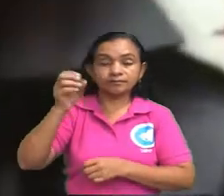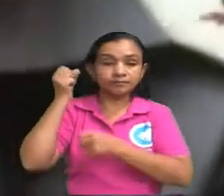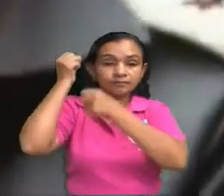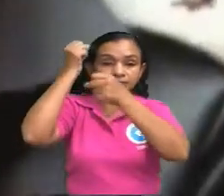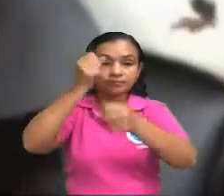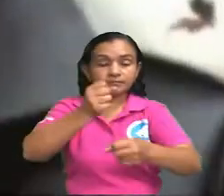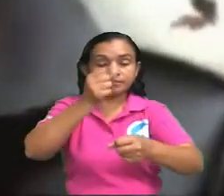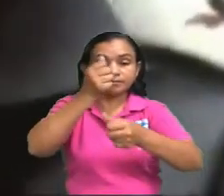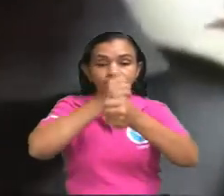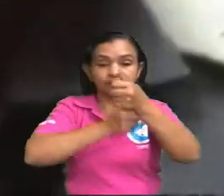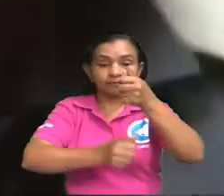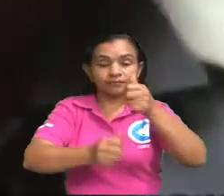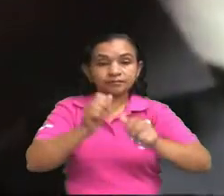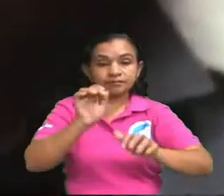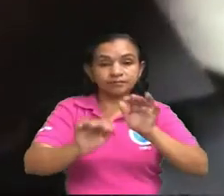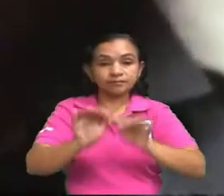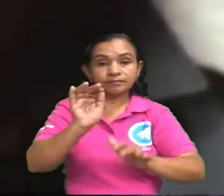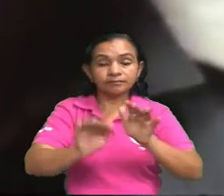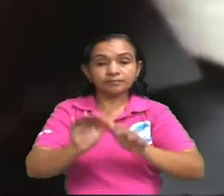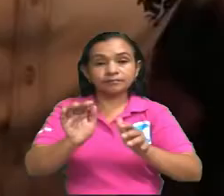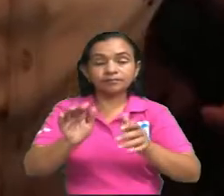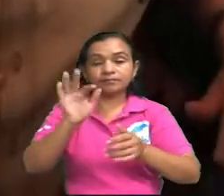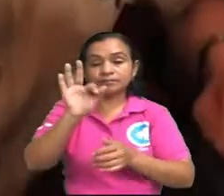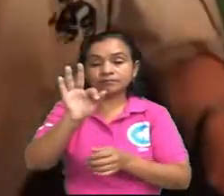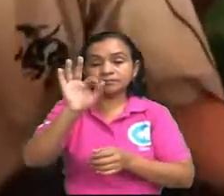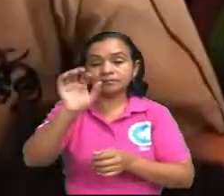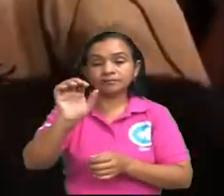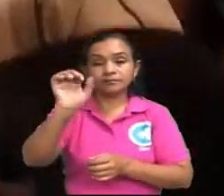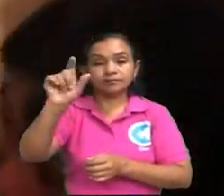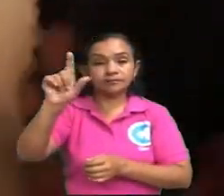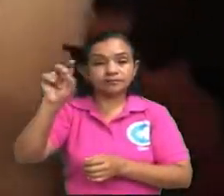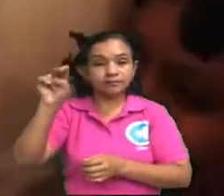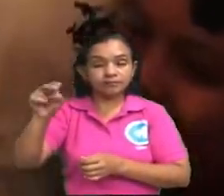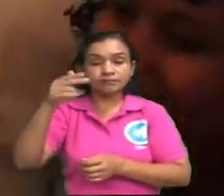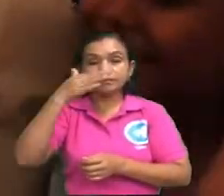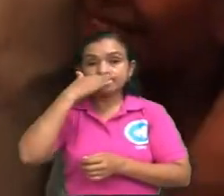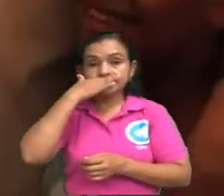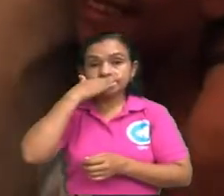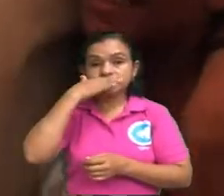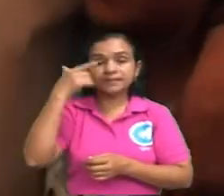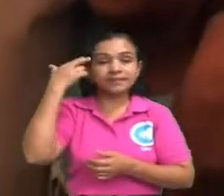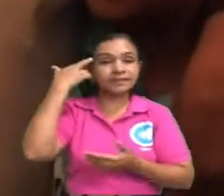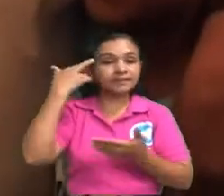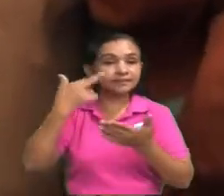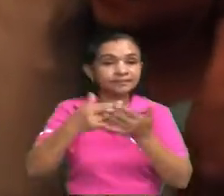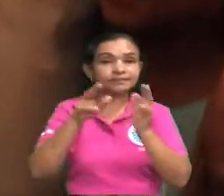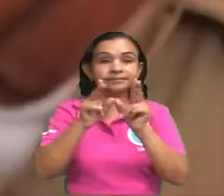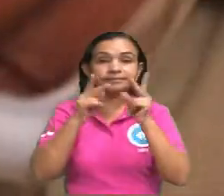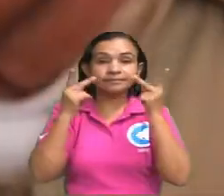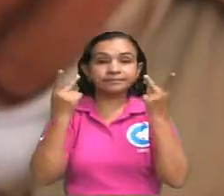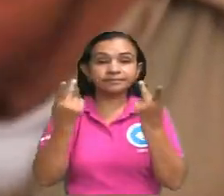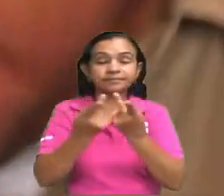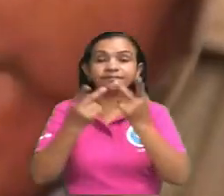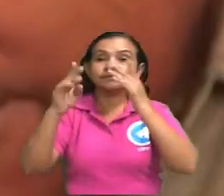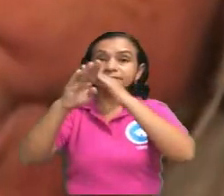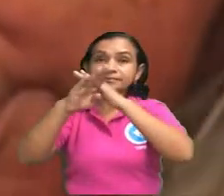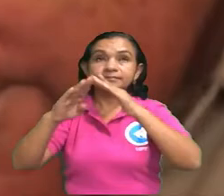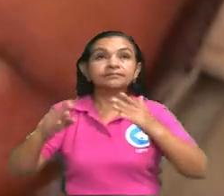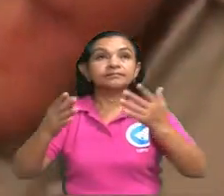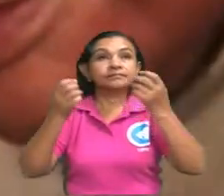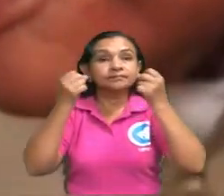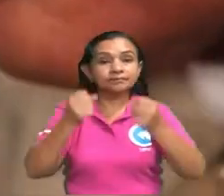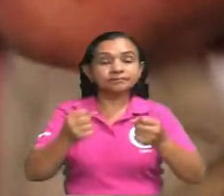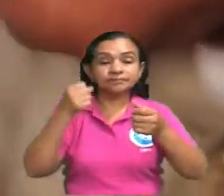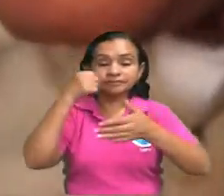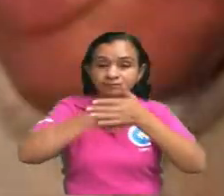vicesecretario general del Frente Sandinista de Liberación Nacional, el que es recordado por su pueblo como un titán de la paz, un